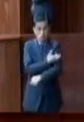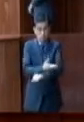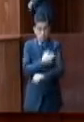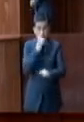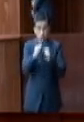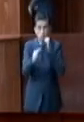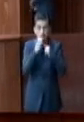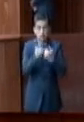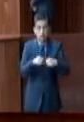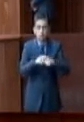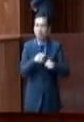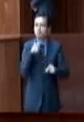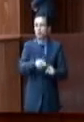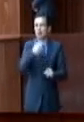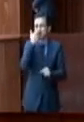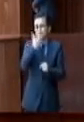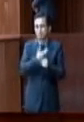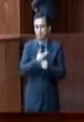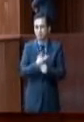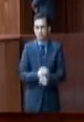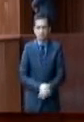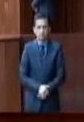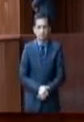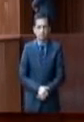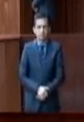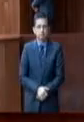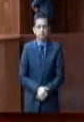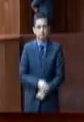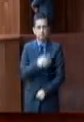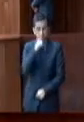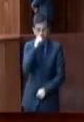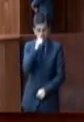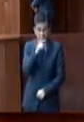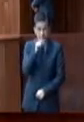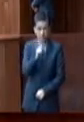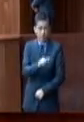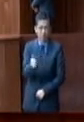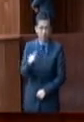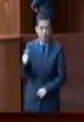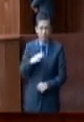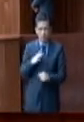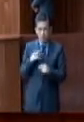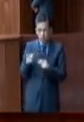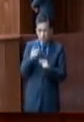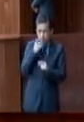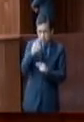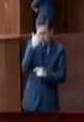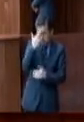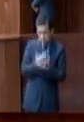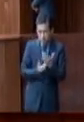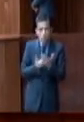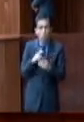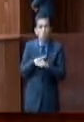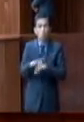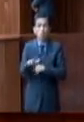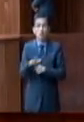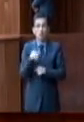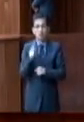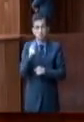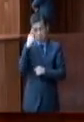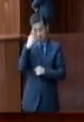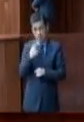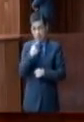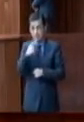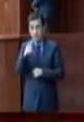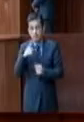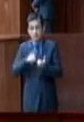misma las otras supuestas transgresiones específicamente que se denuncian en